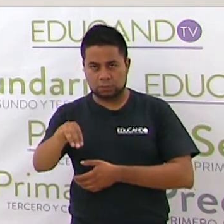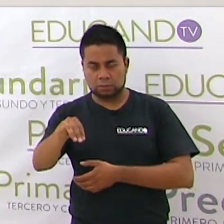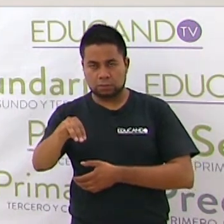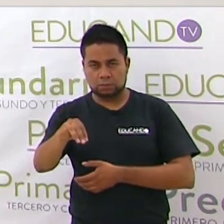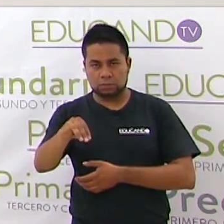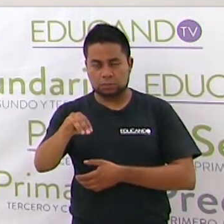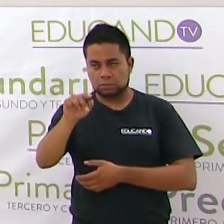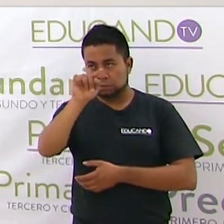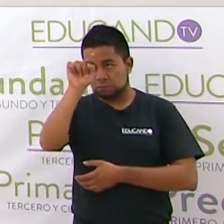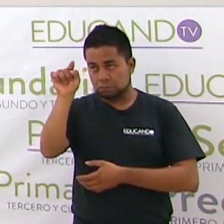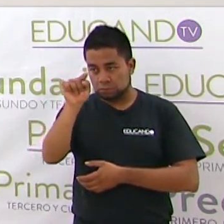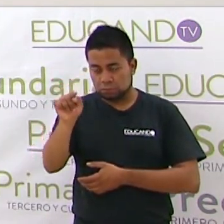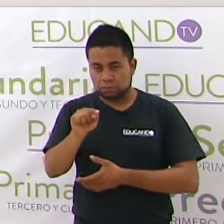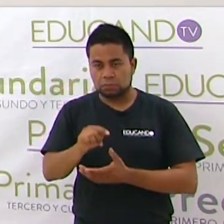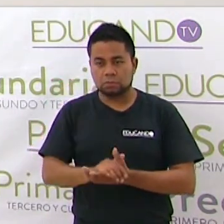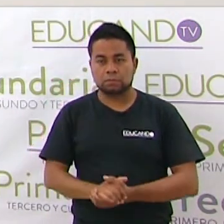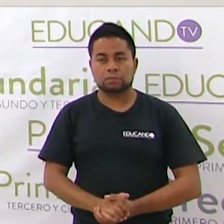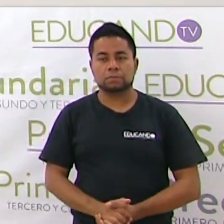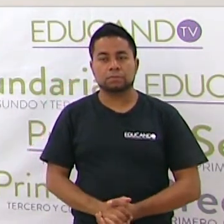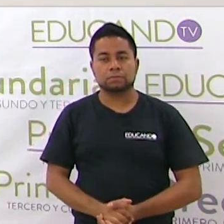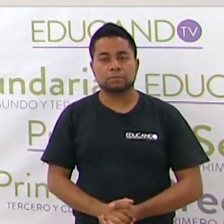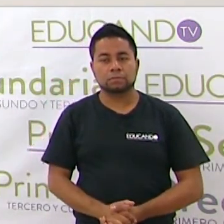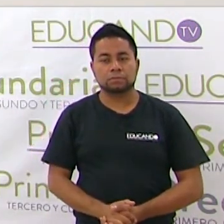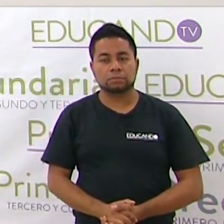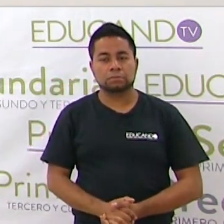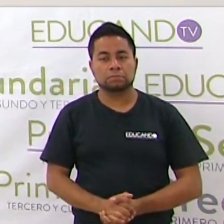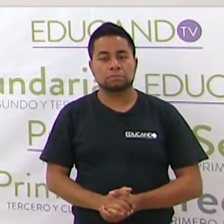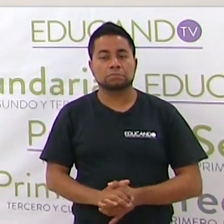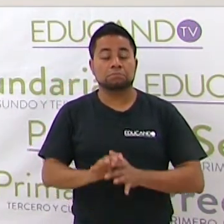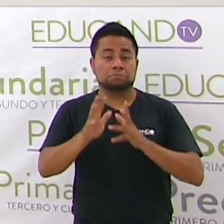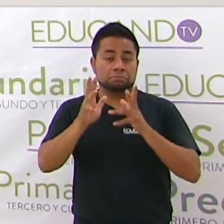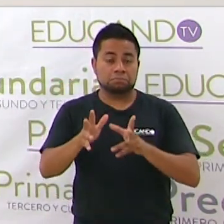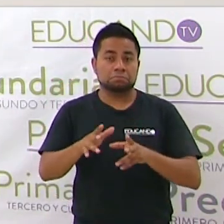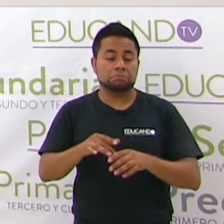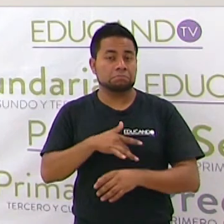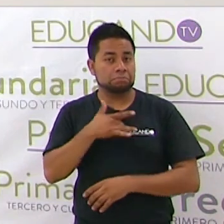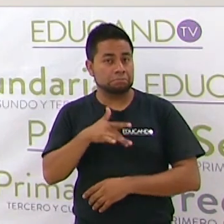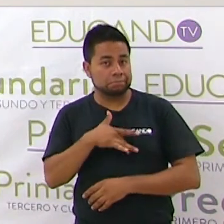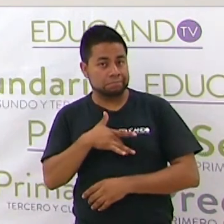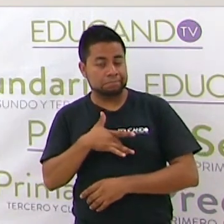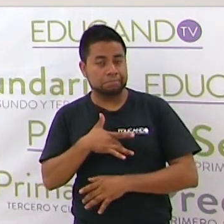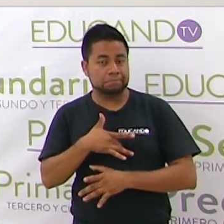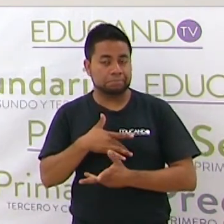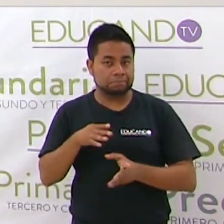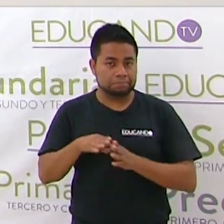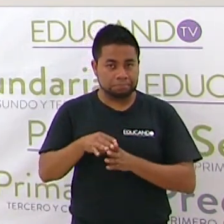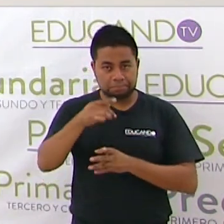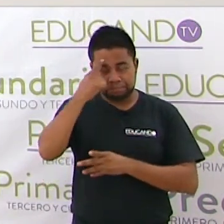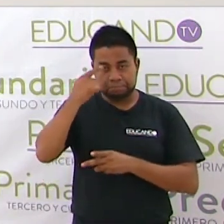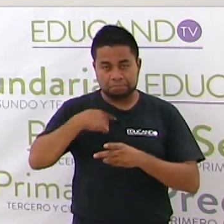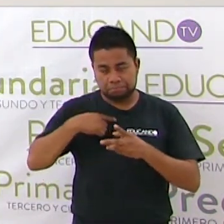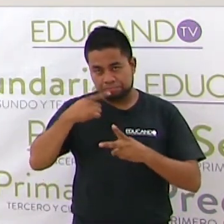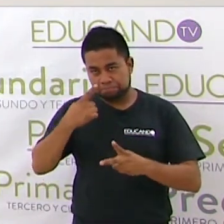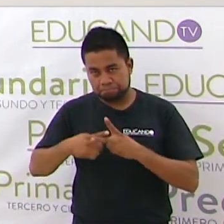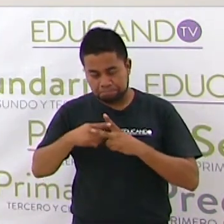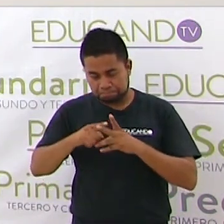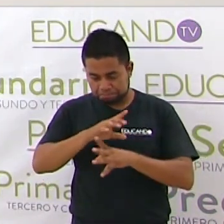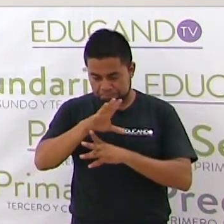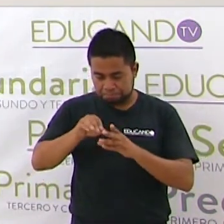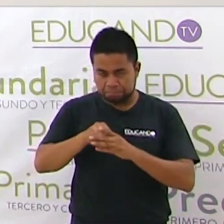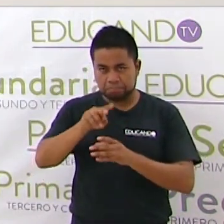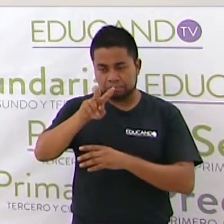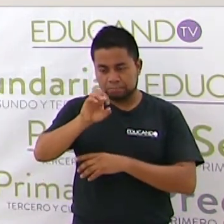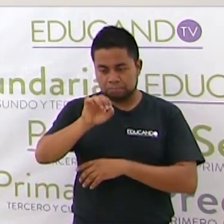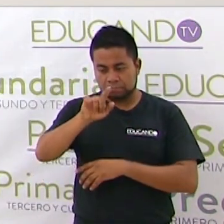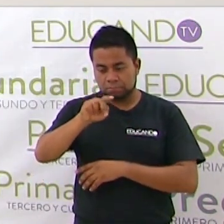centímetros cúbicos. Ahí está. ¿Qué tal, niñas y niños? Bien fácil, ¿verdad? Ya calculé entonces el volumen de lo que